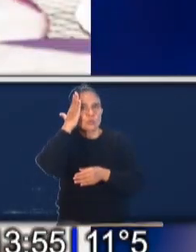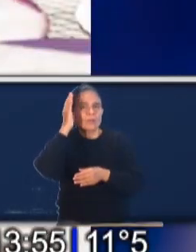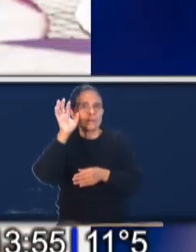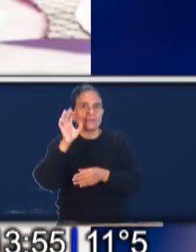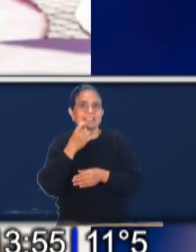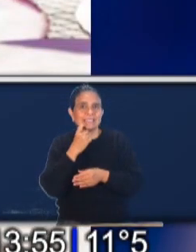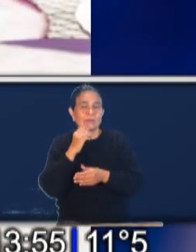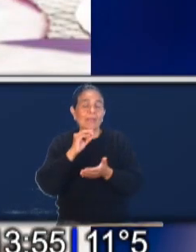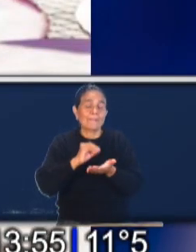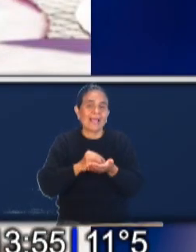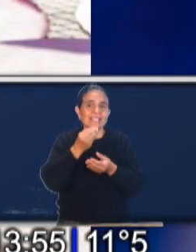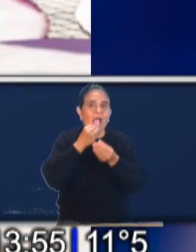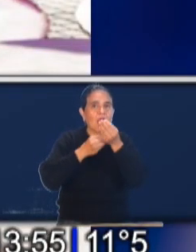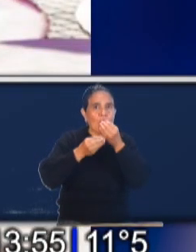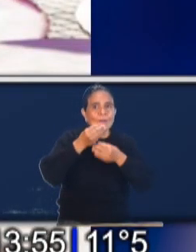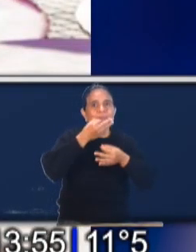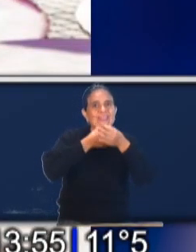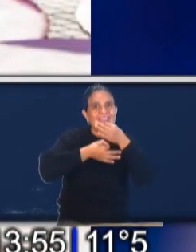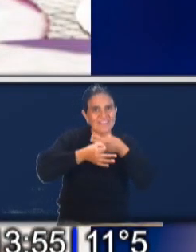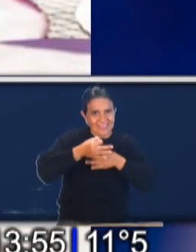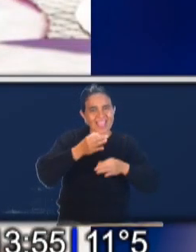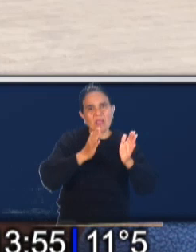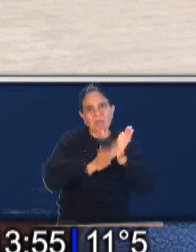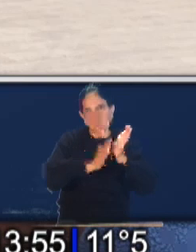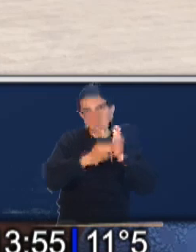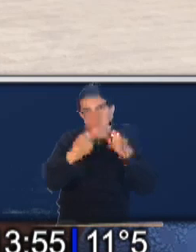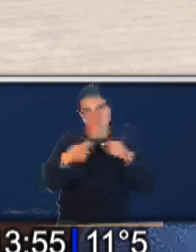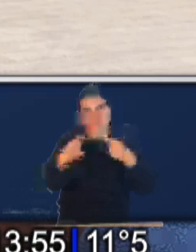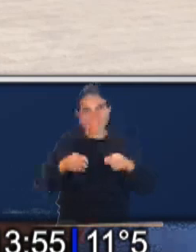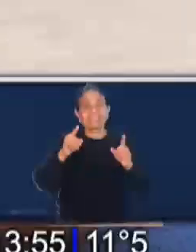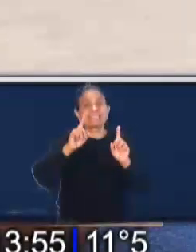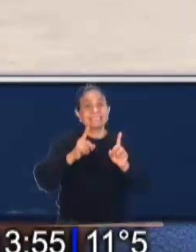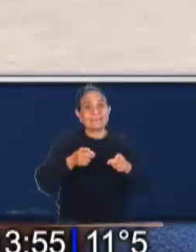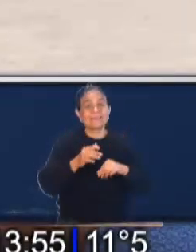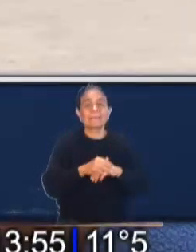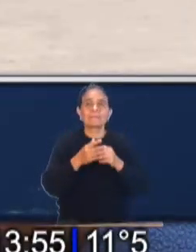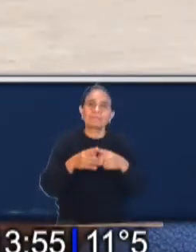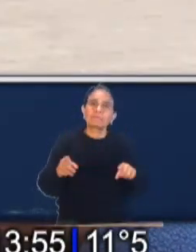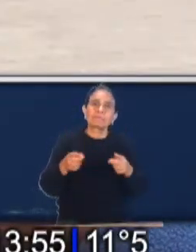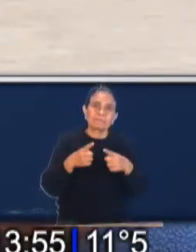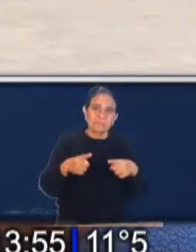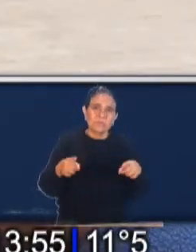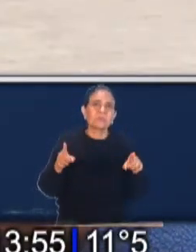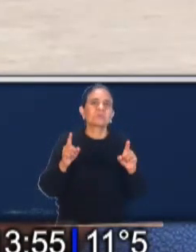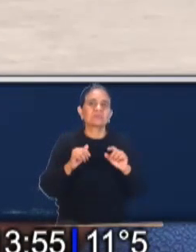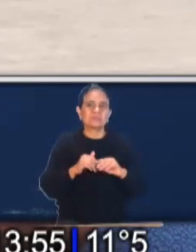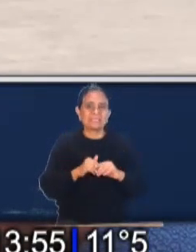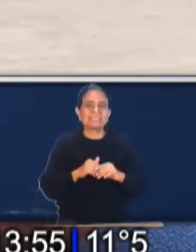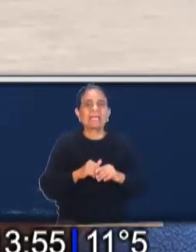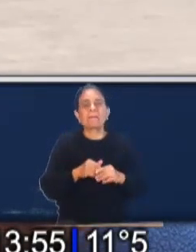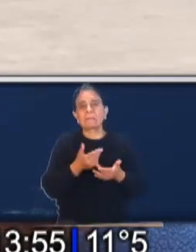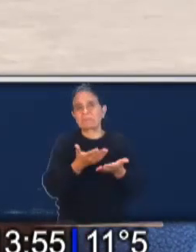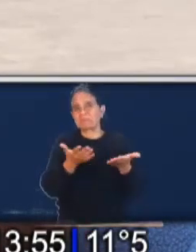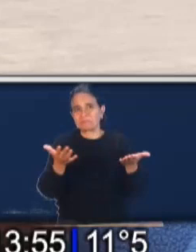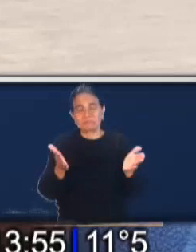food trucks, ¿sí? Es decir, propuestas gastronómicas. Y vamos a tener grupos artísticos y musicales, para darle